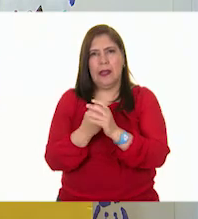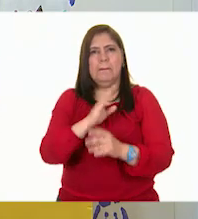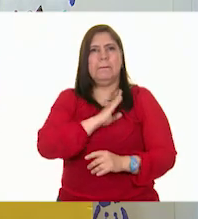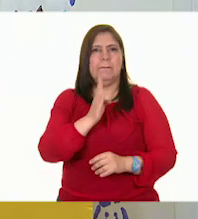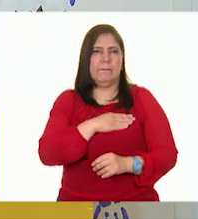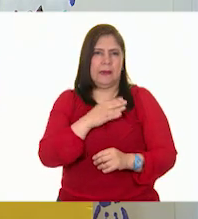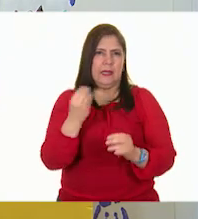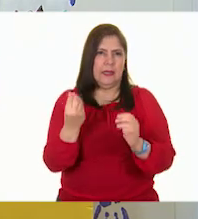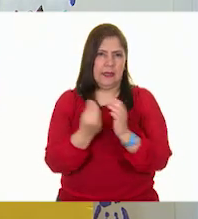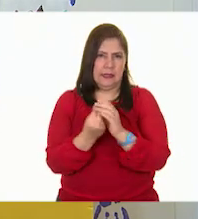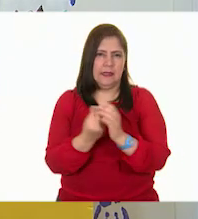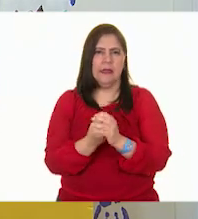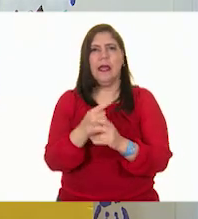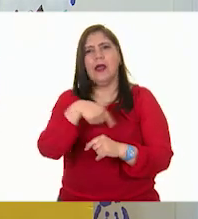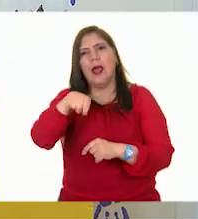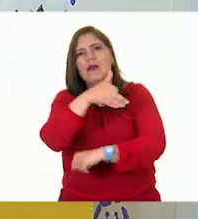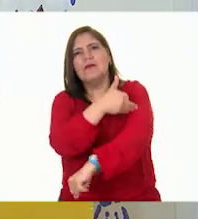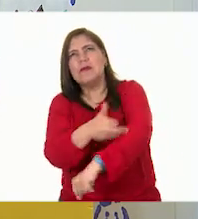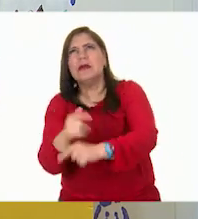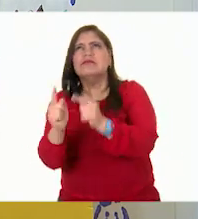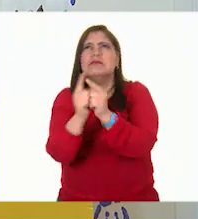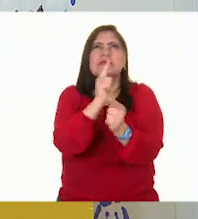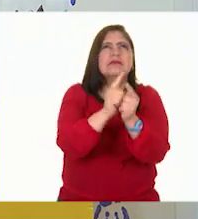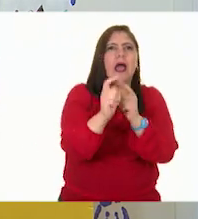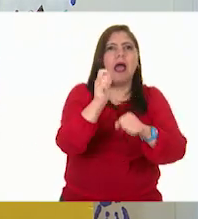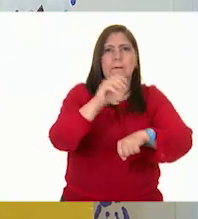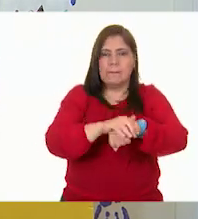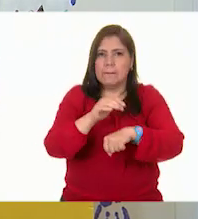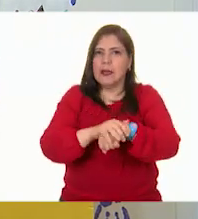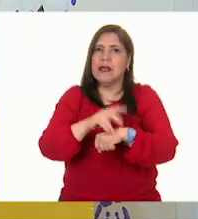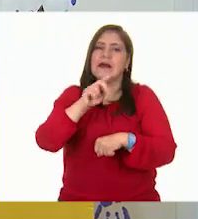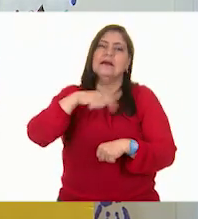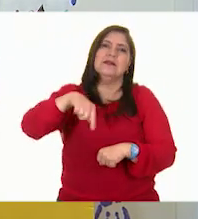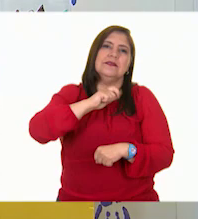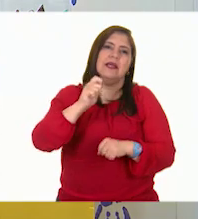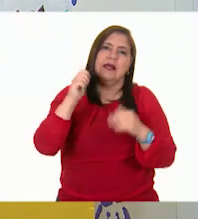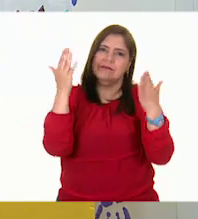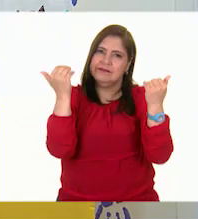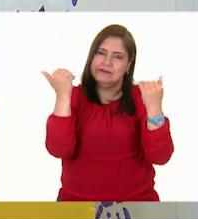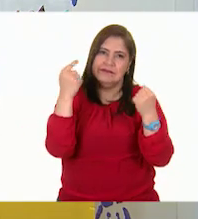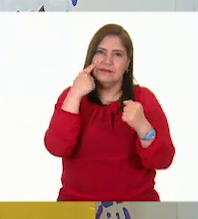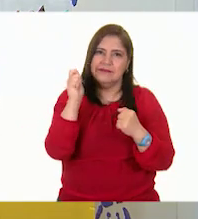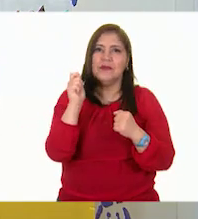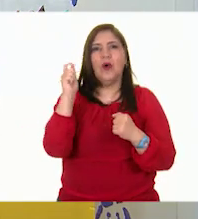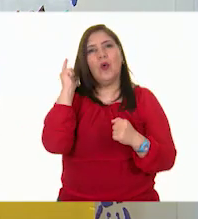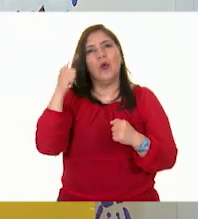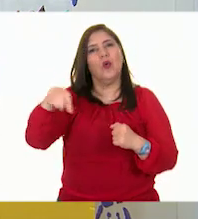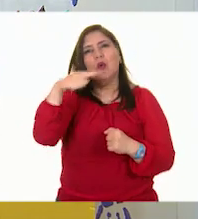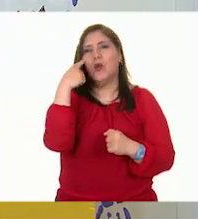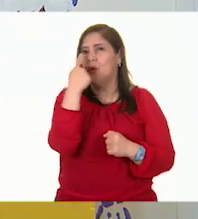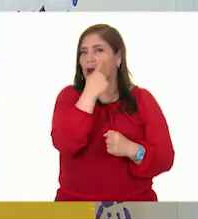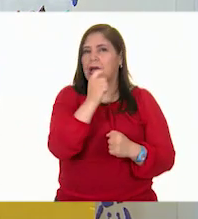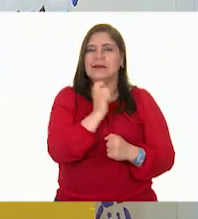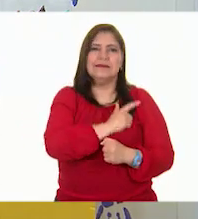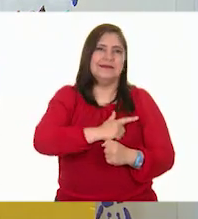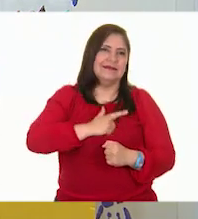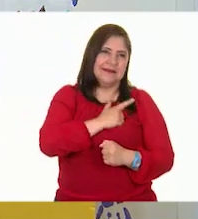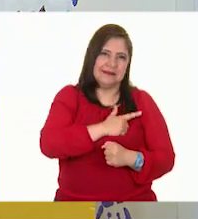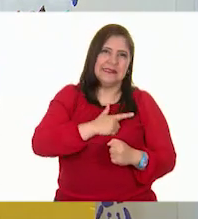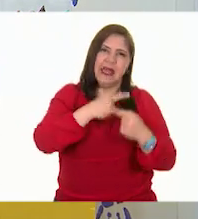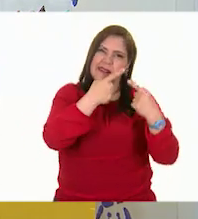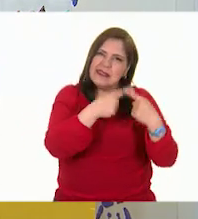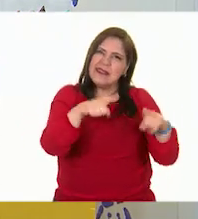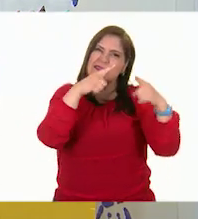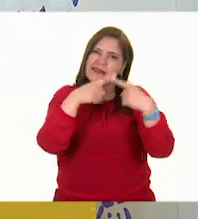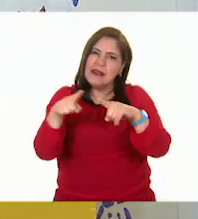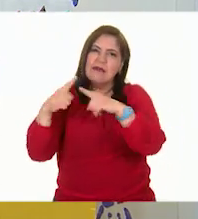sus familiares, con sus primos, amigos, y no nos queda más que despedirnos y sigan disfrutando de toda esta diversidad